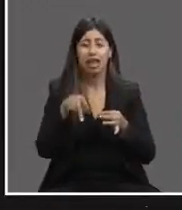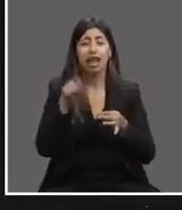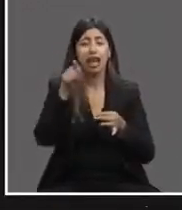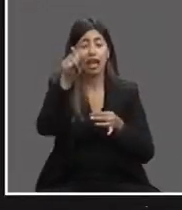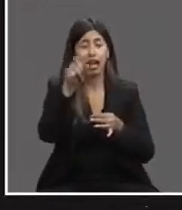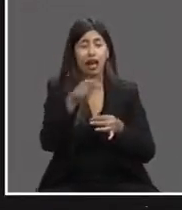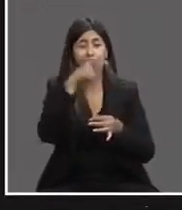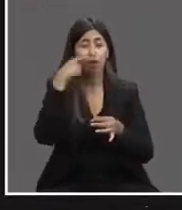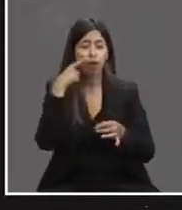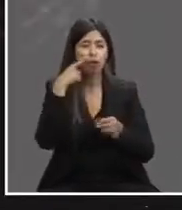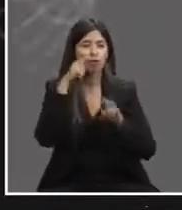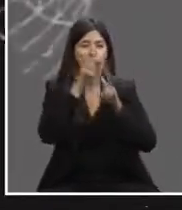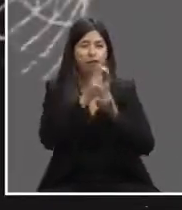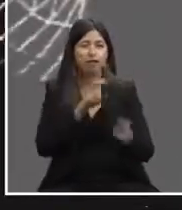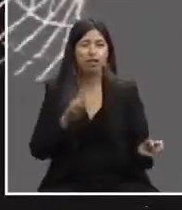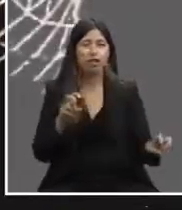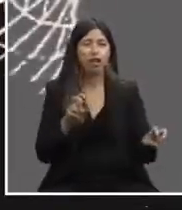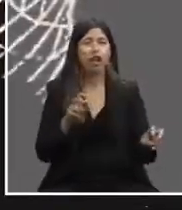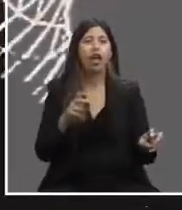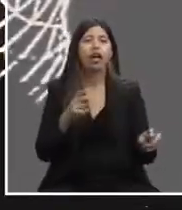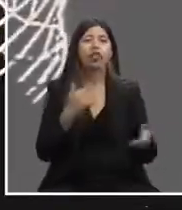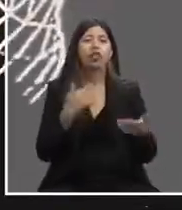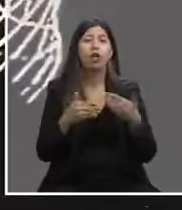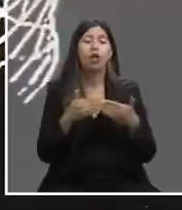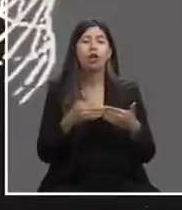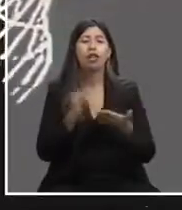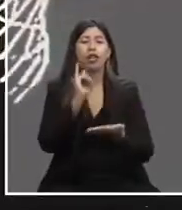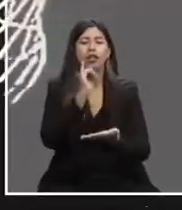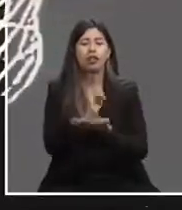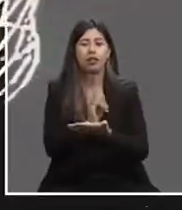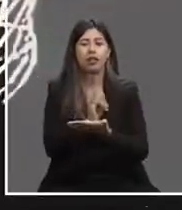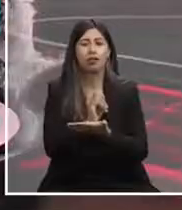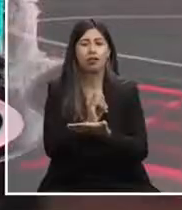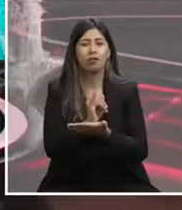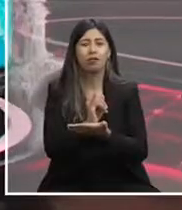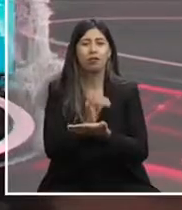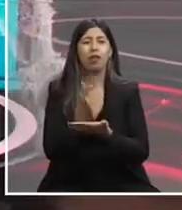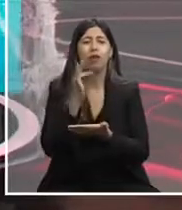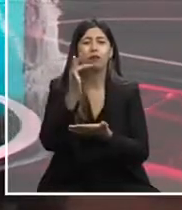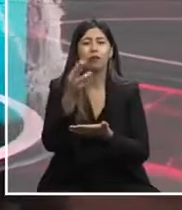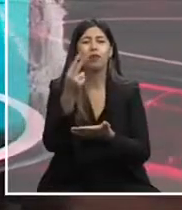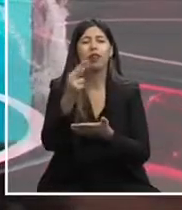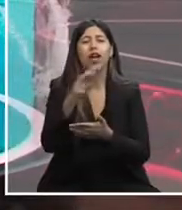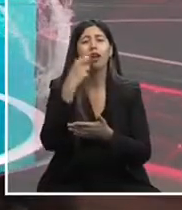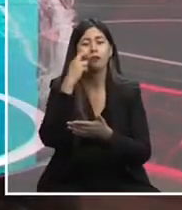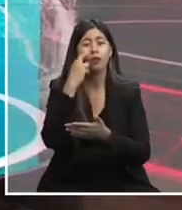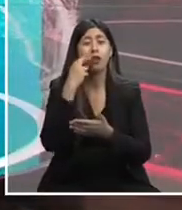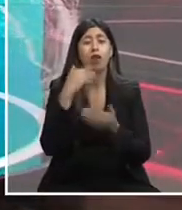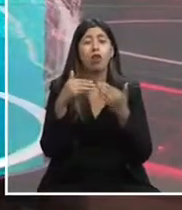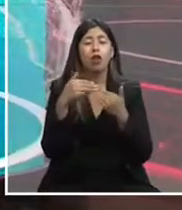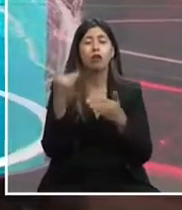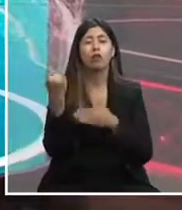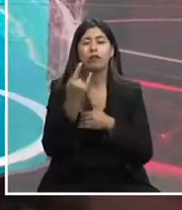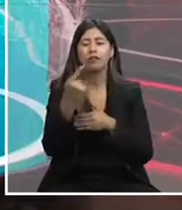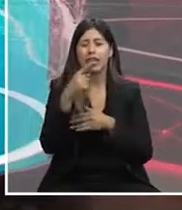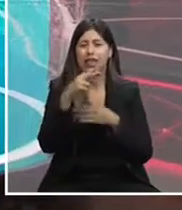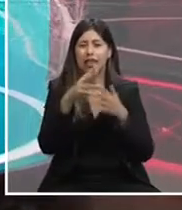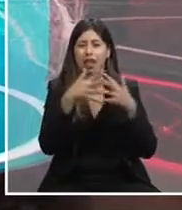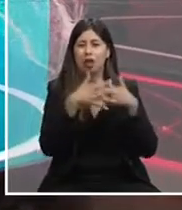investigador senior del Instituto Future of Humanity de la Universidad de Oxford.